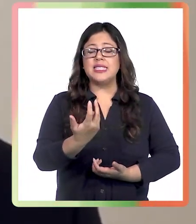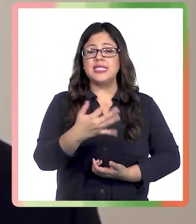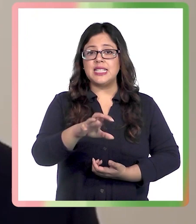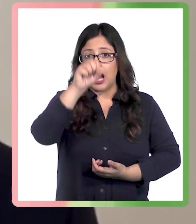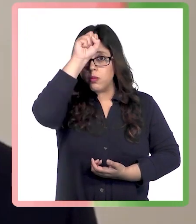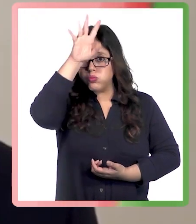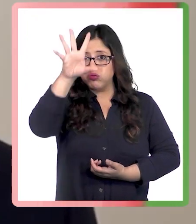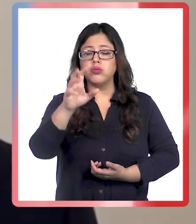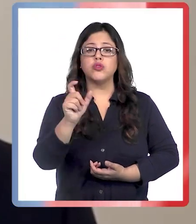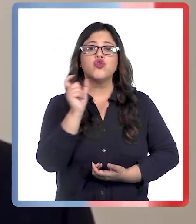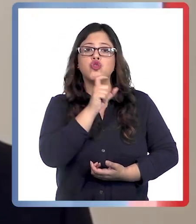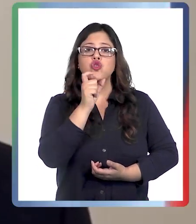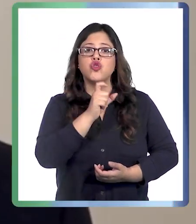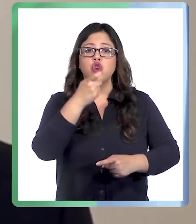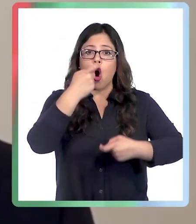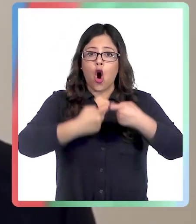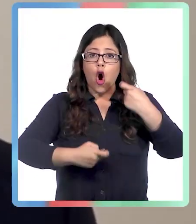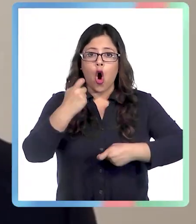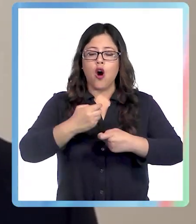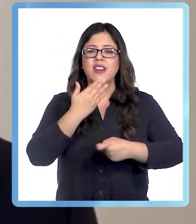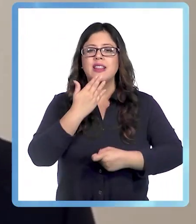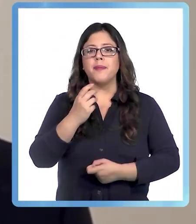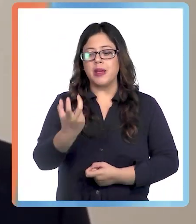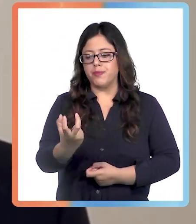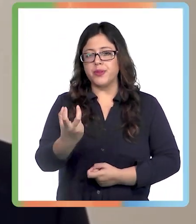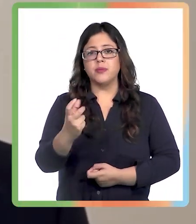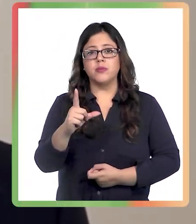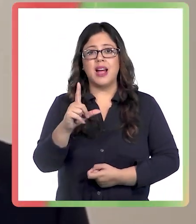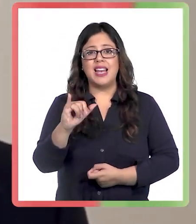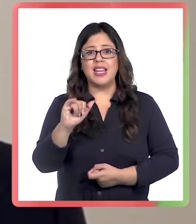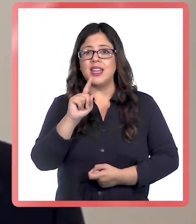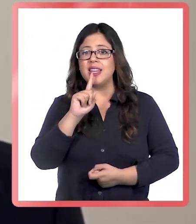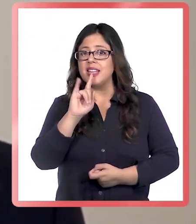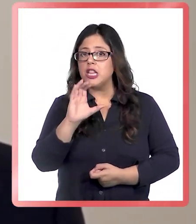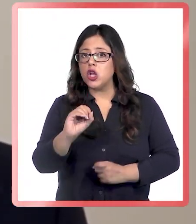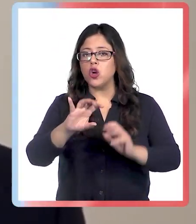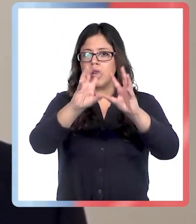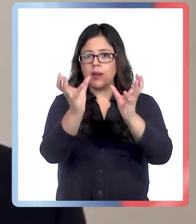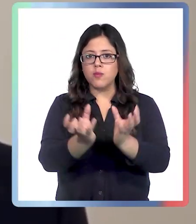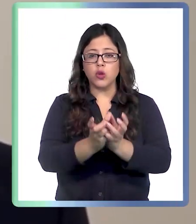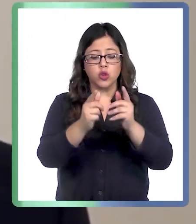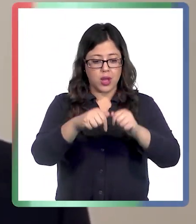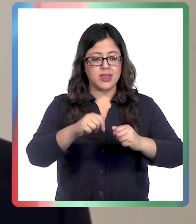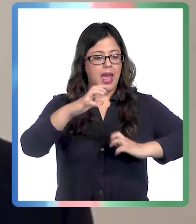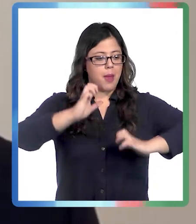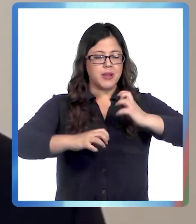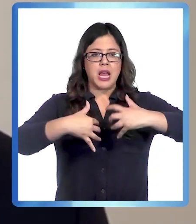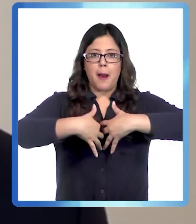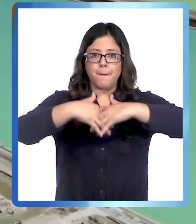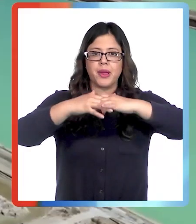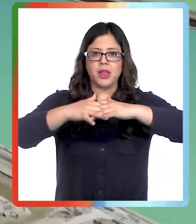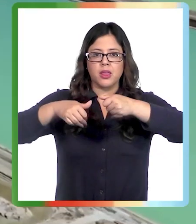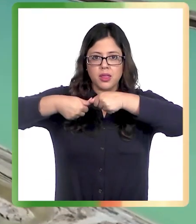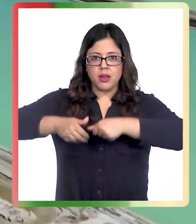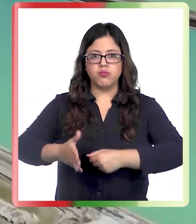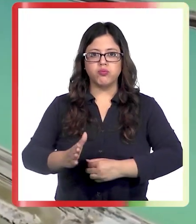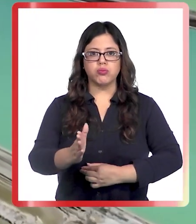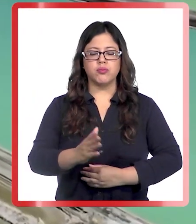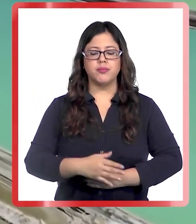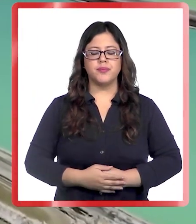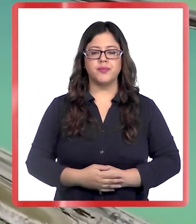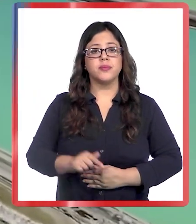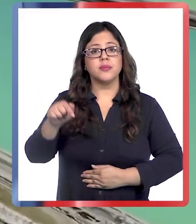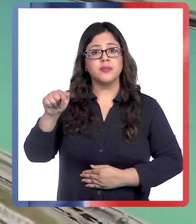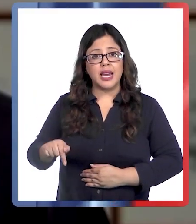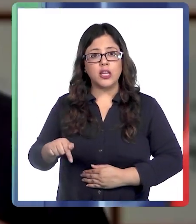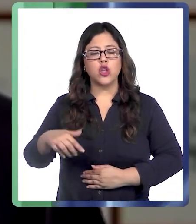mundial. Esto nos hace ser una compañía más robusta y sostenible.